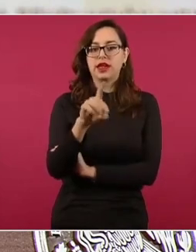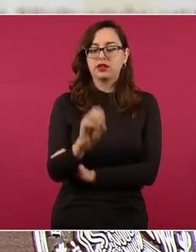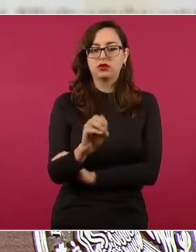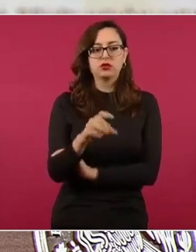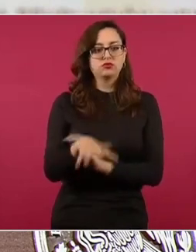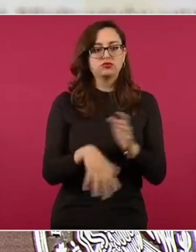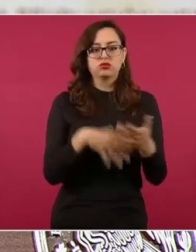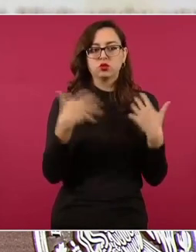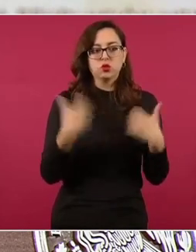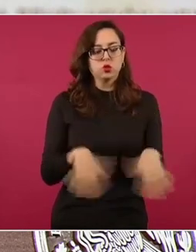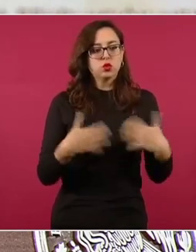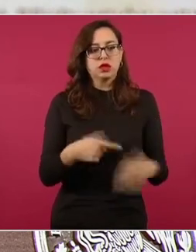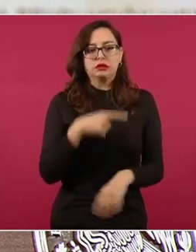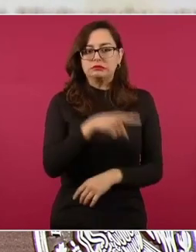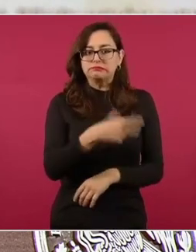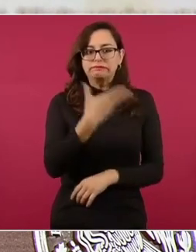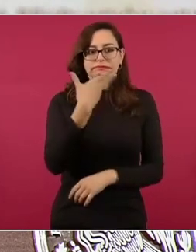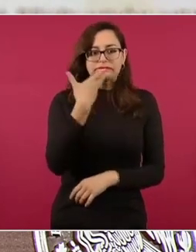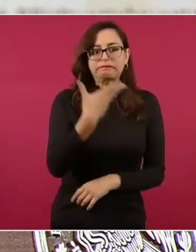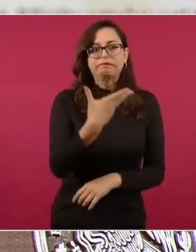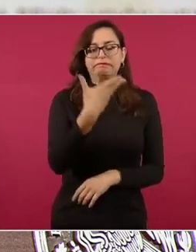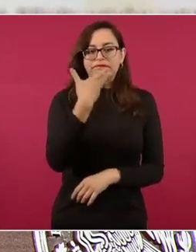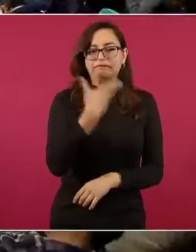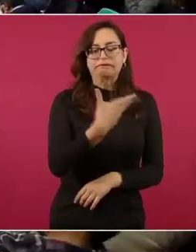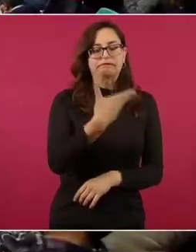Está pichando muy bien, muy bien, muy bien.